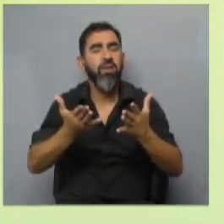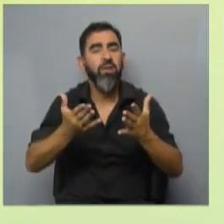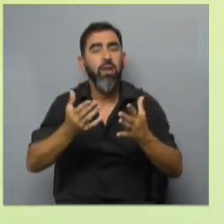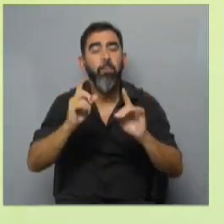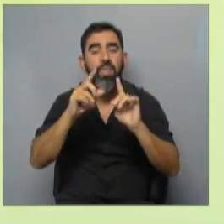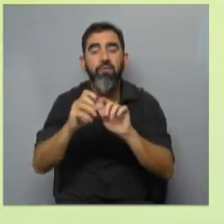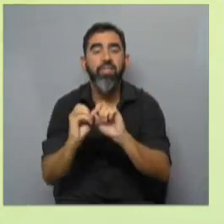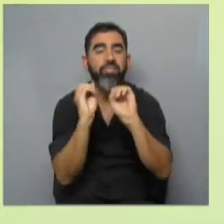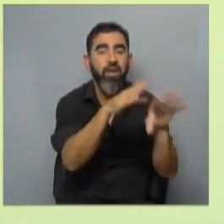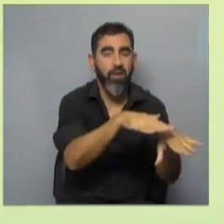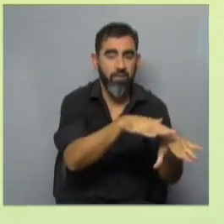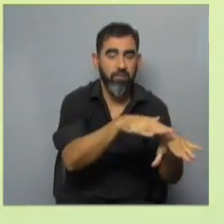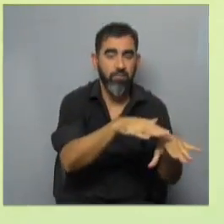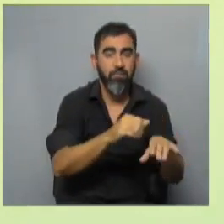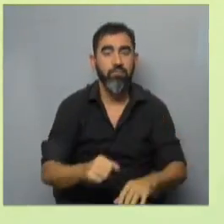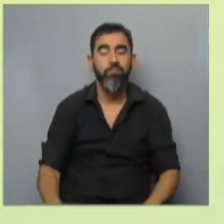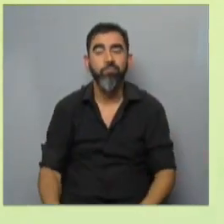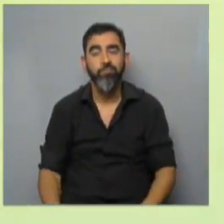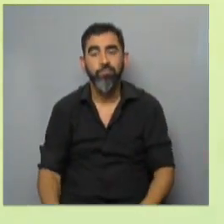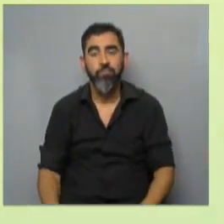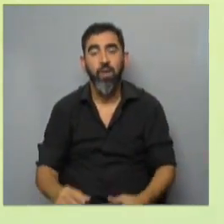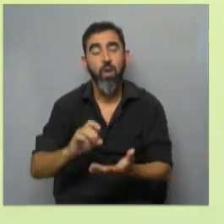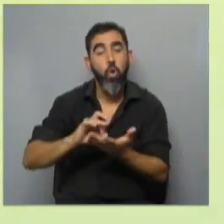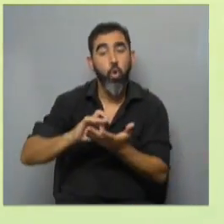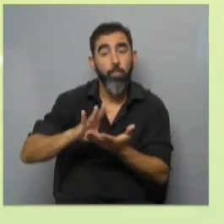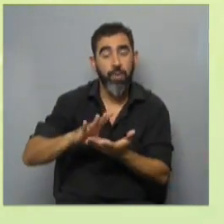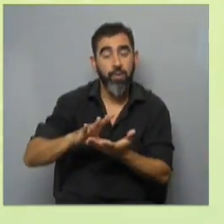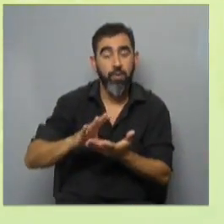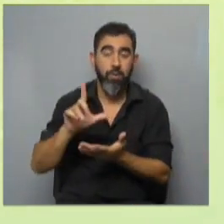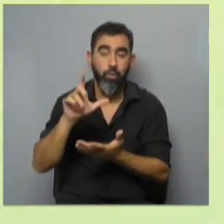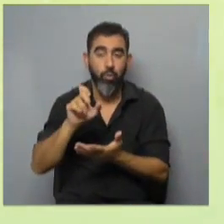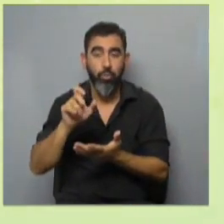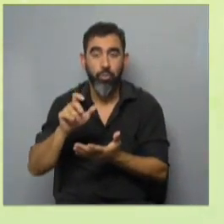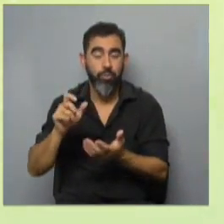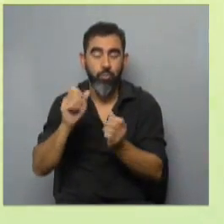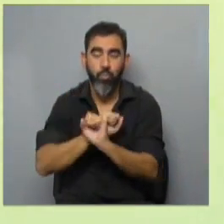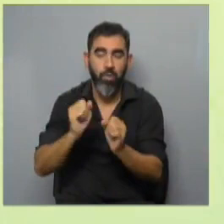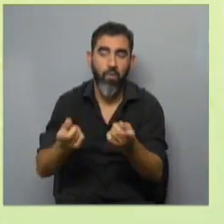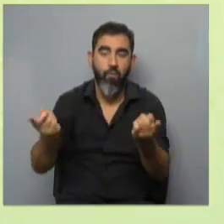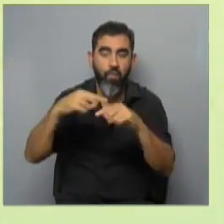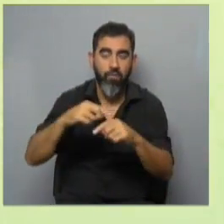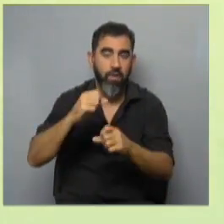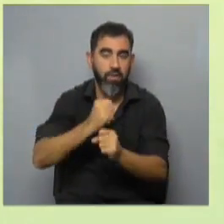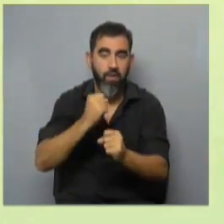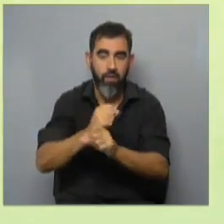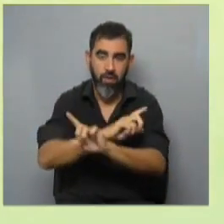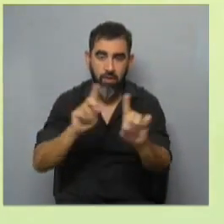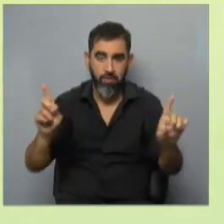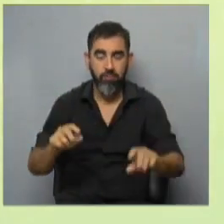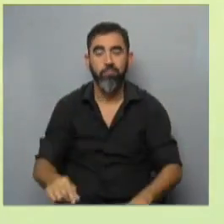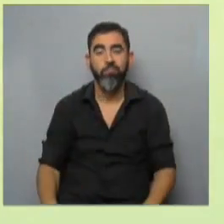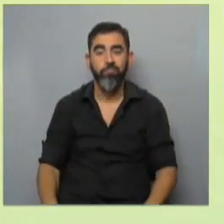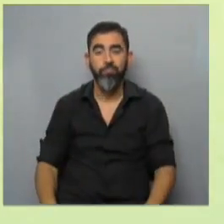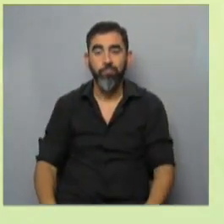para tirar donde bueno luego despide y obviamente no tiene vuelta atrás en el reintegro del puesto de trabajo del